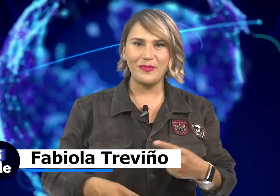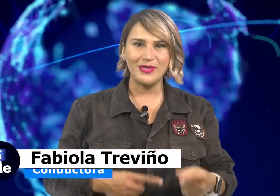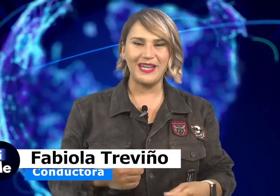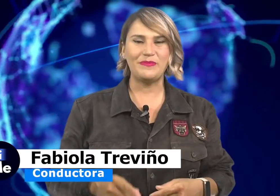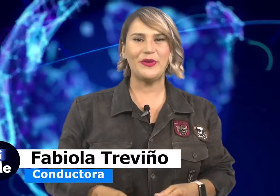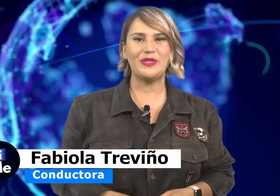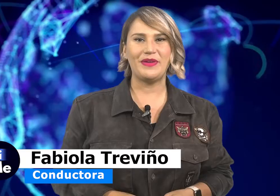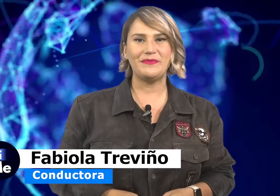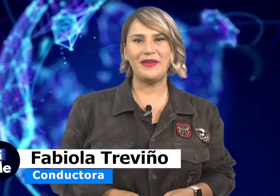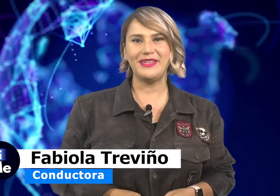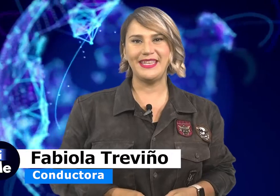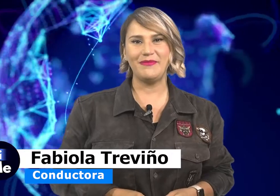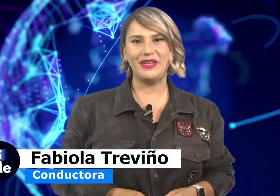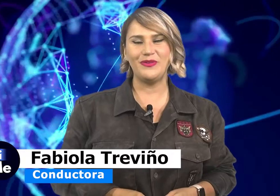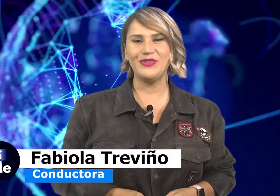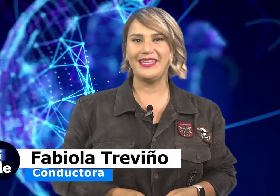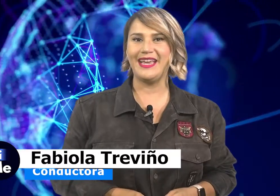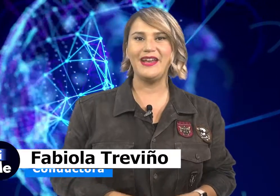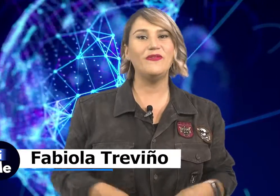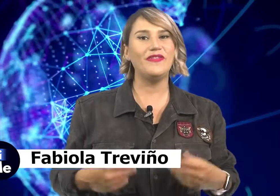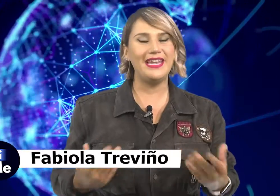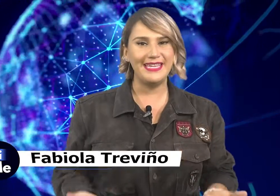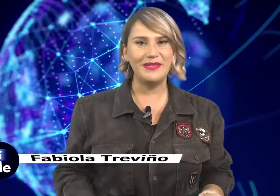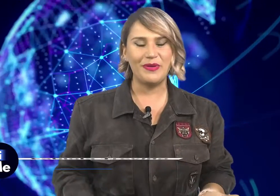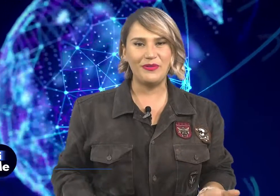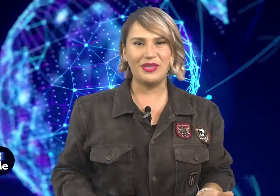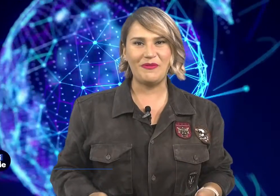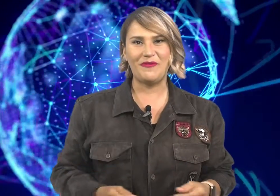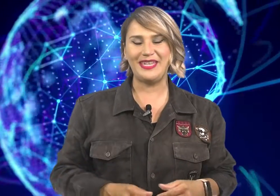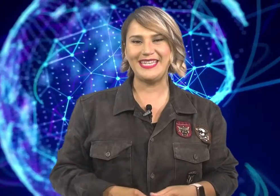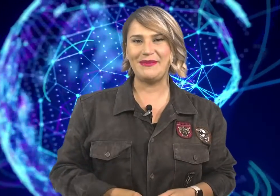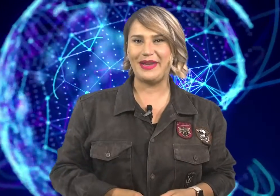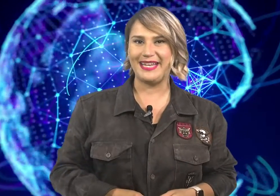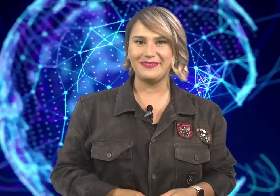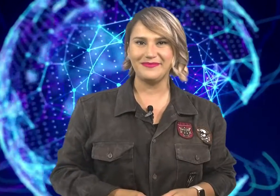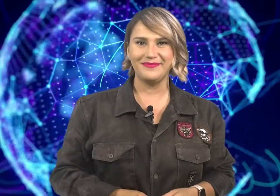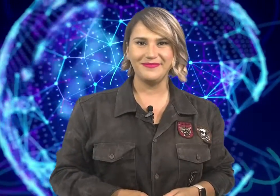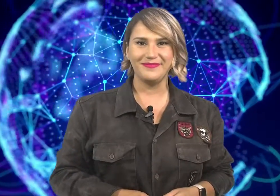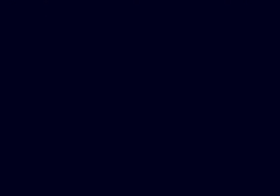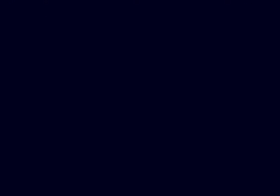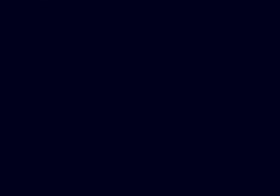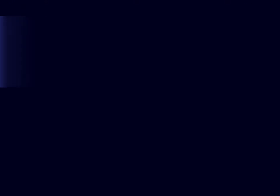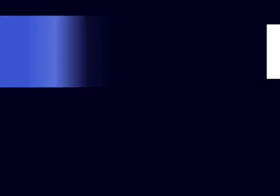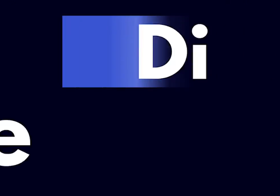recuerden que nos vemos en las próximas breves de Dime News. Que tengan un feliz y productivo fin de semana.